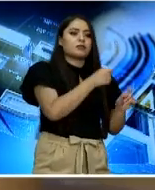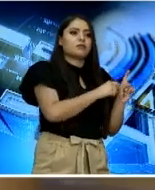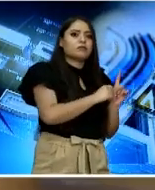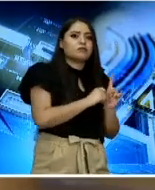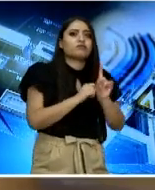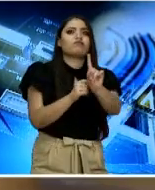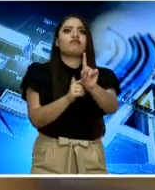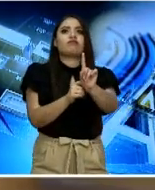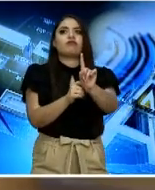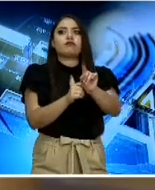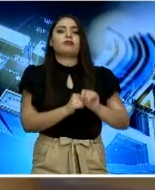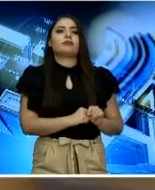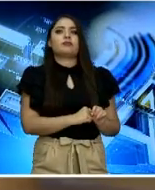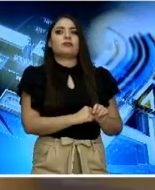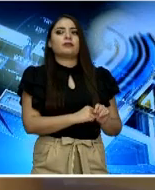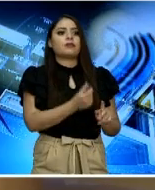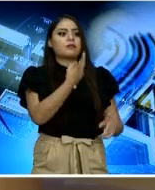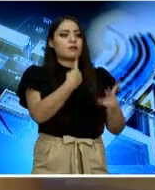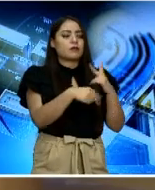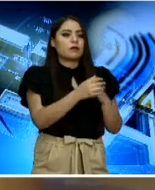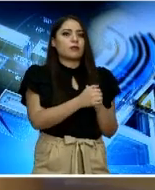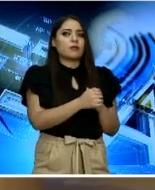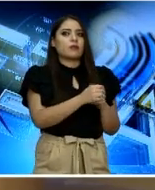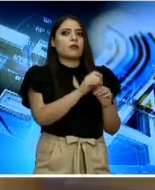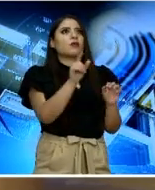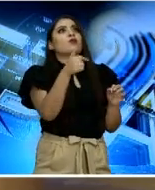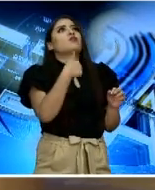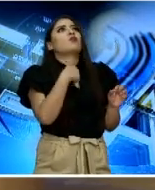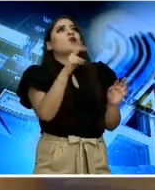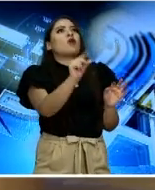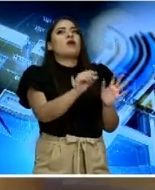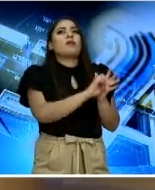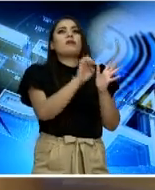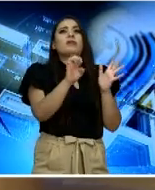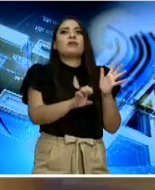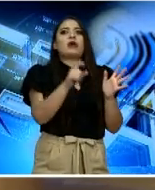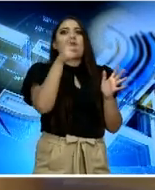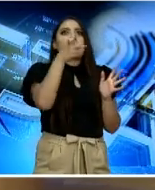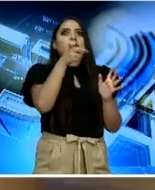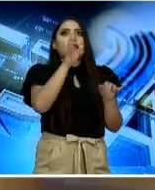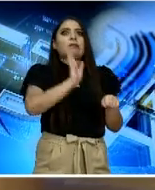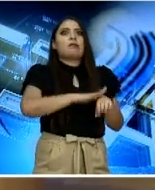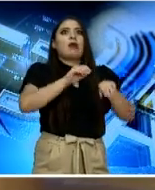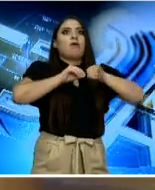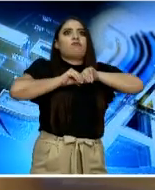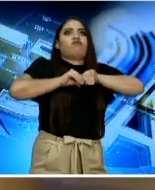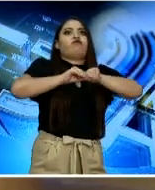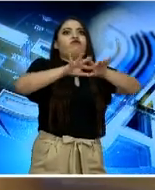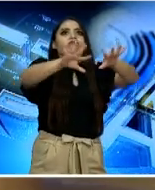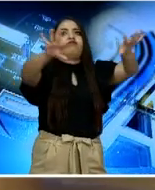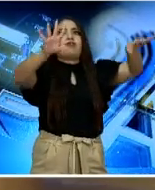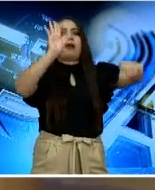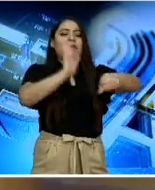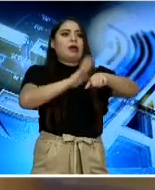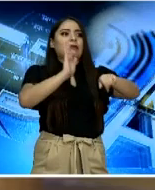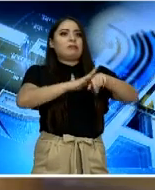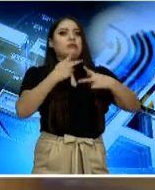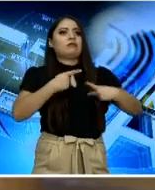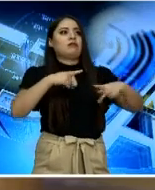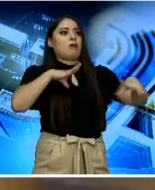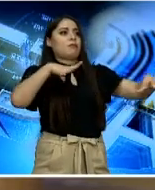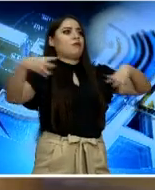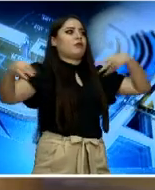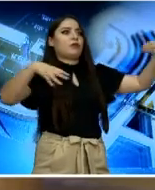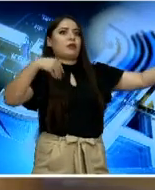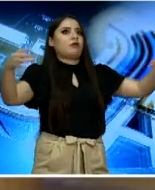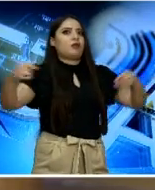eso hice mi publicación. Yo no llegué, yo nunca me imaginé que llegara al grado de hacerse, o sea, viral y llegar a